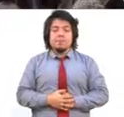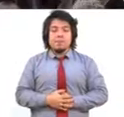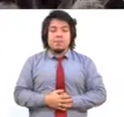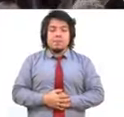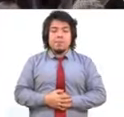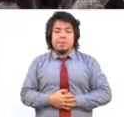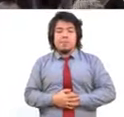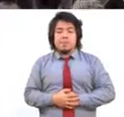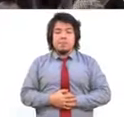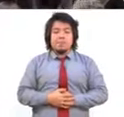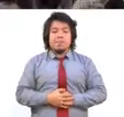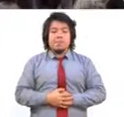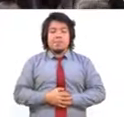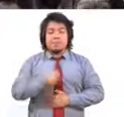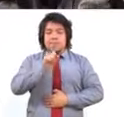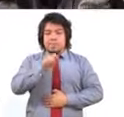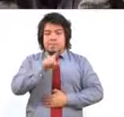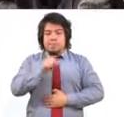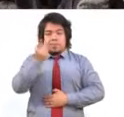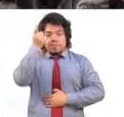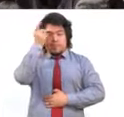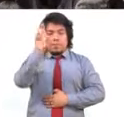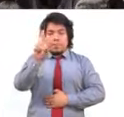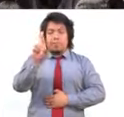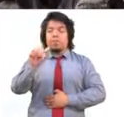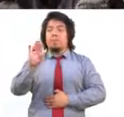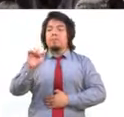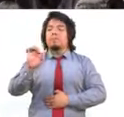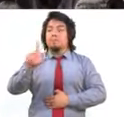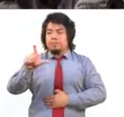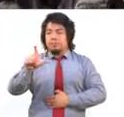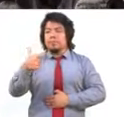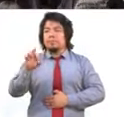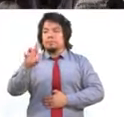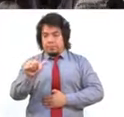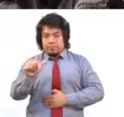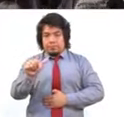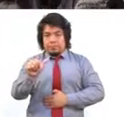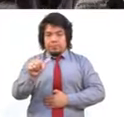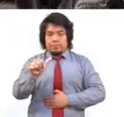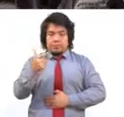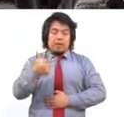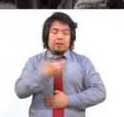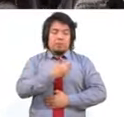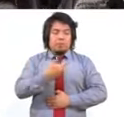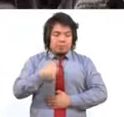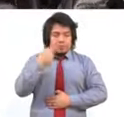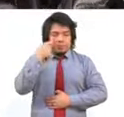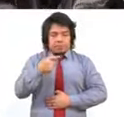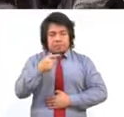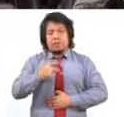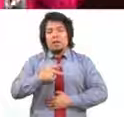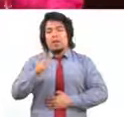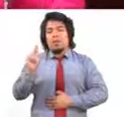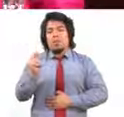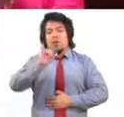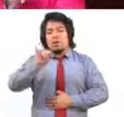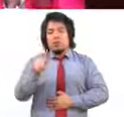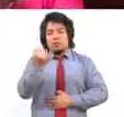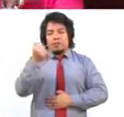Se encuentra con nosotros el doctor Rafael Guerra Álvarez, magistrado presidente del Poder Judicial de la Ciudad de